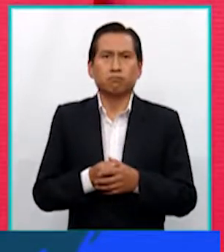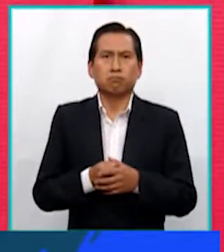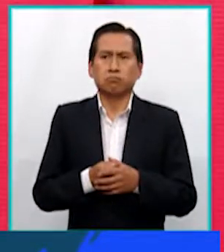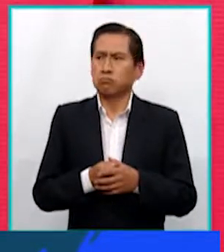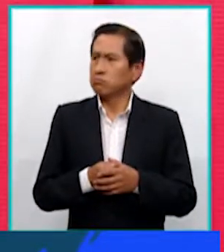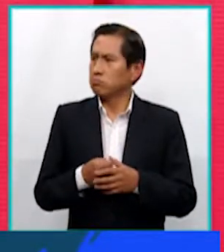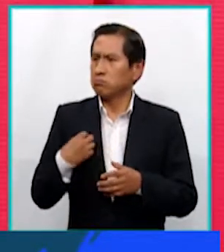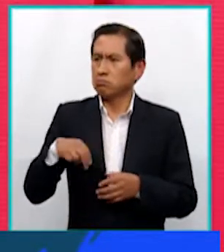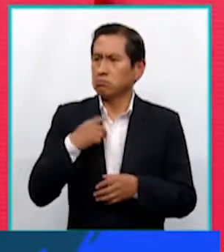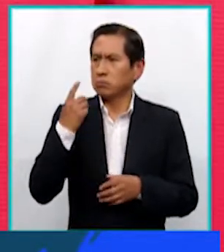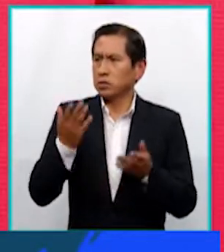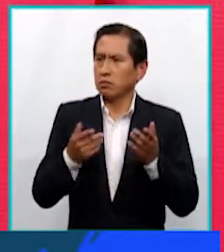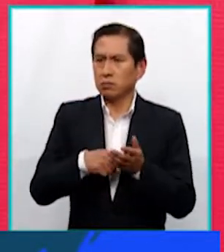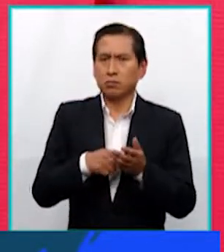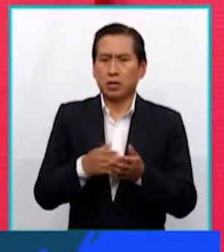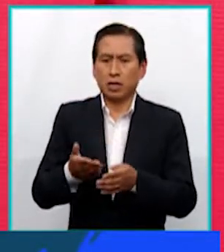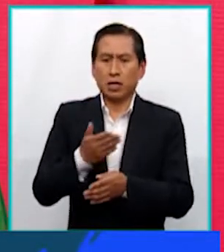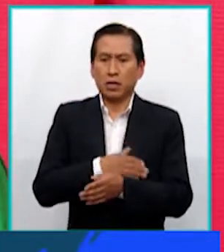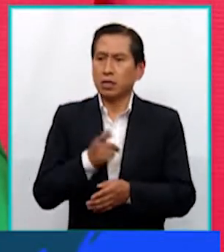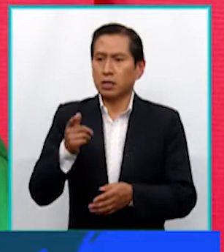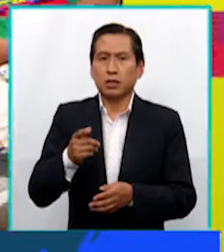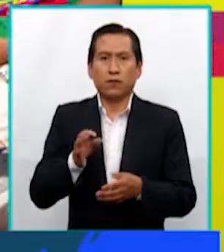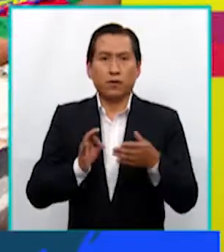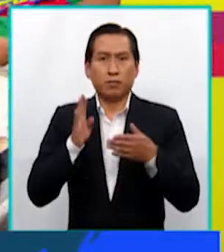Nosotros estimamos que esté para antes de carnavales.